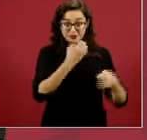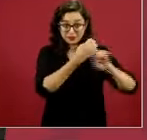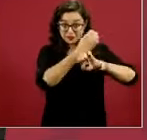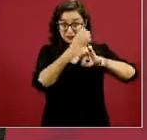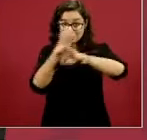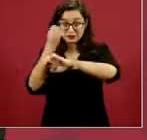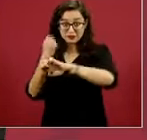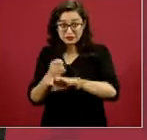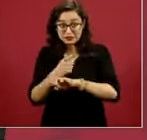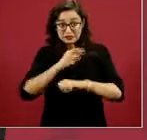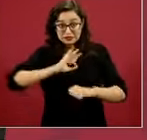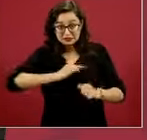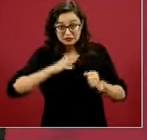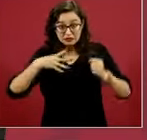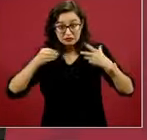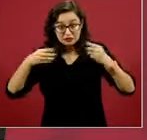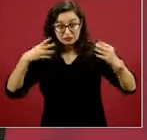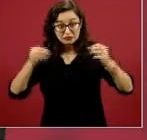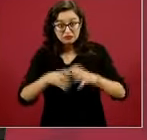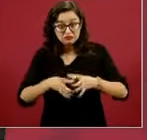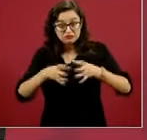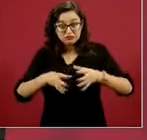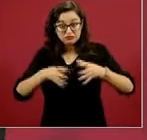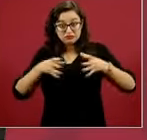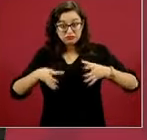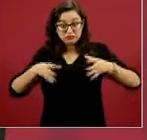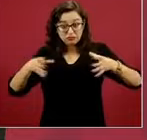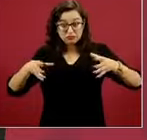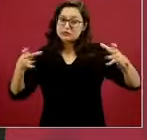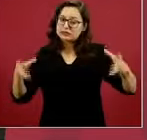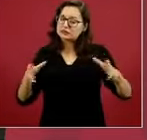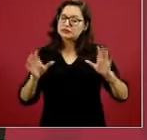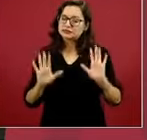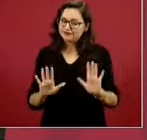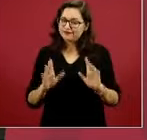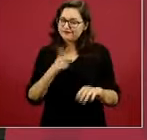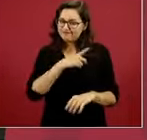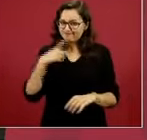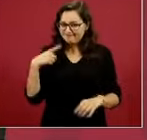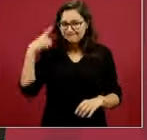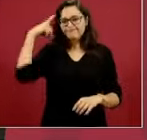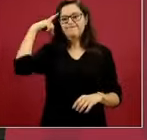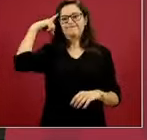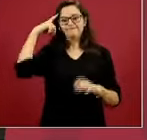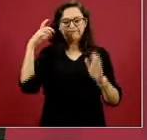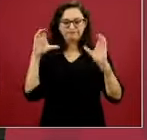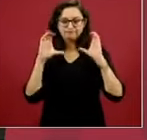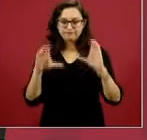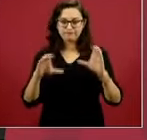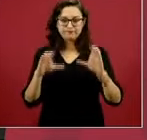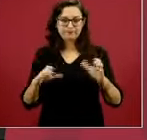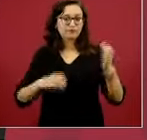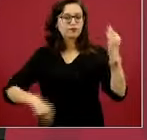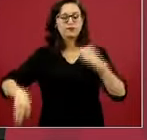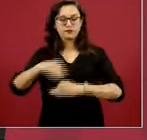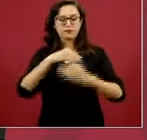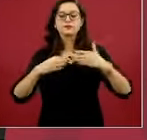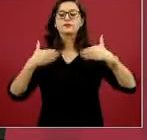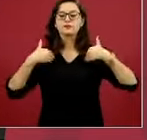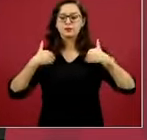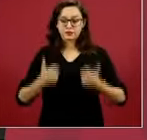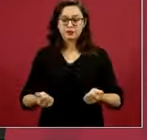tenemos estados que están subiendo en sus curvas epidémicas, que tomen conciencia también, esta conciencia colectiva de que parte de lo que